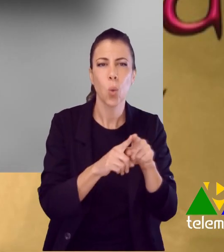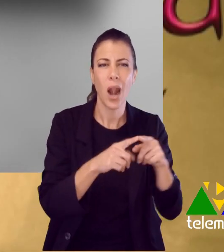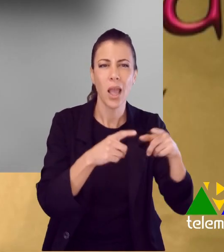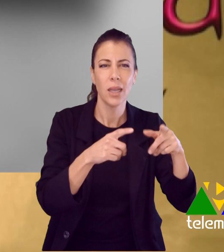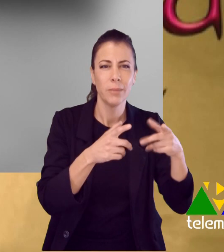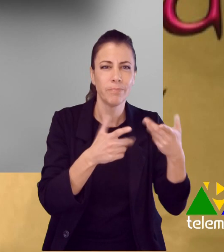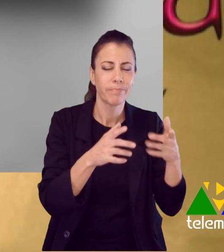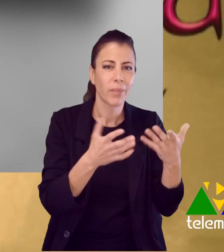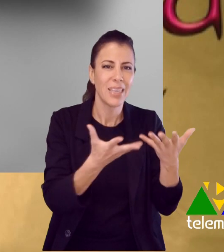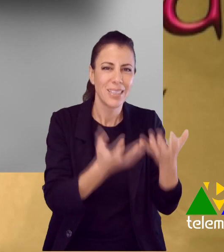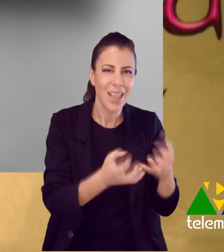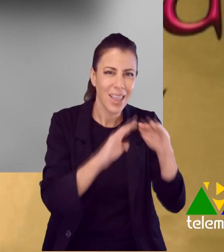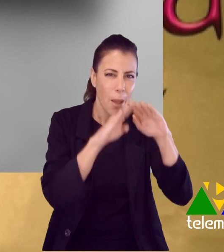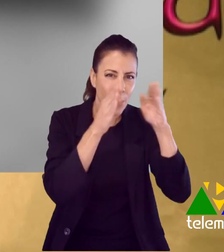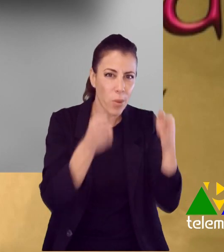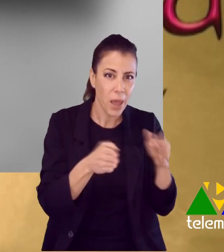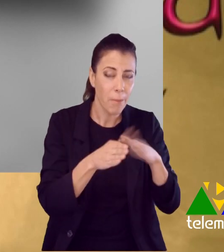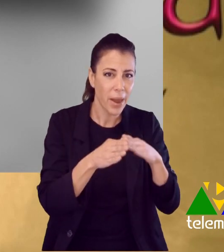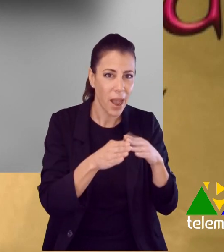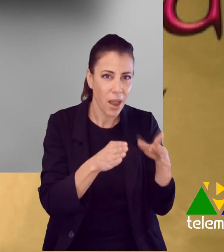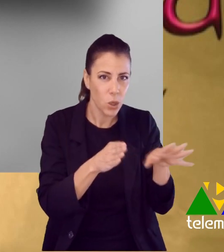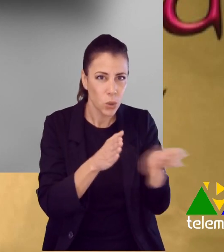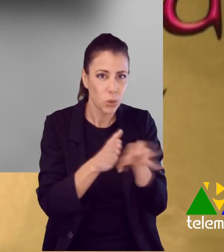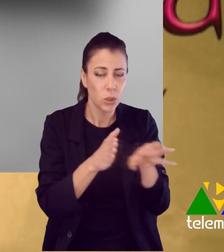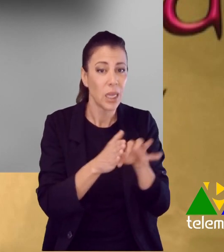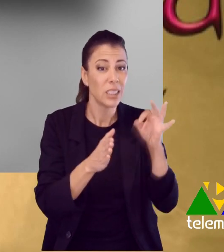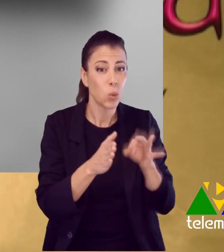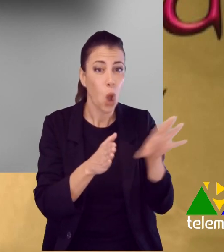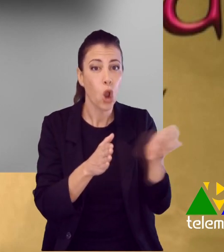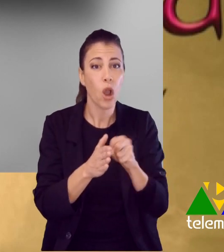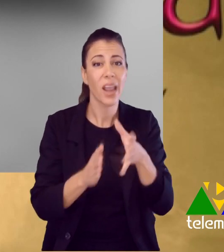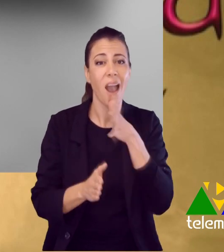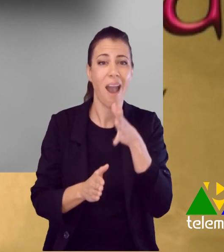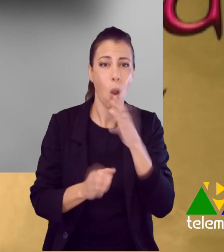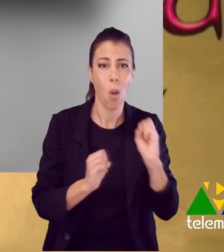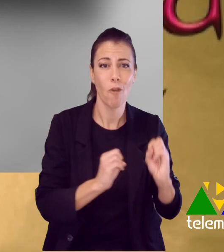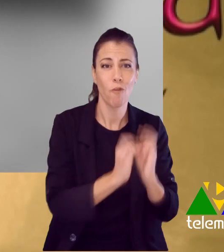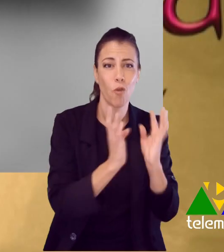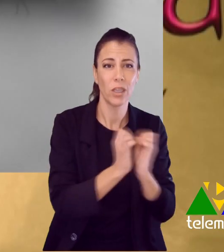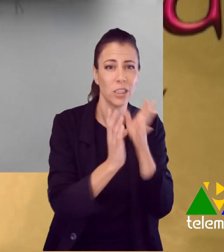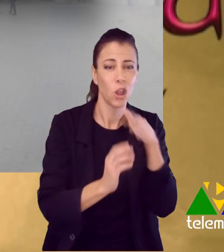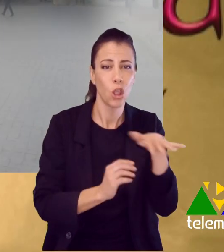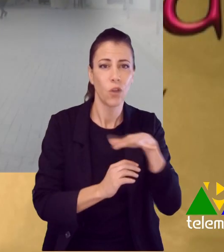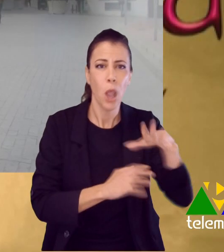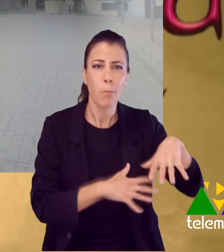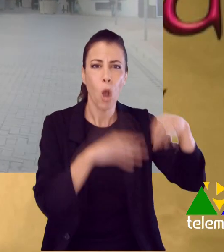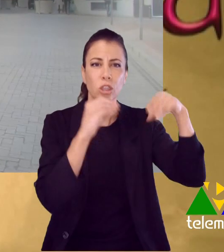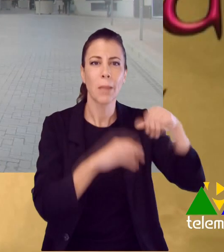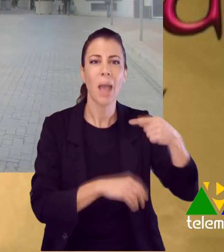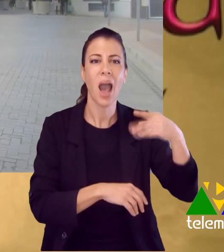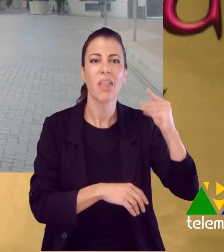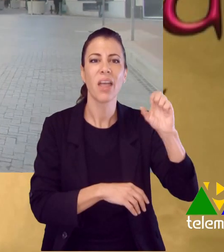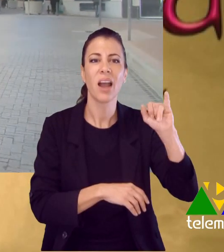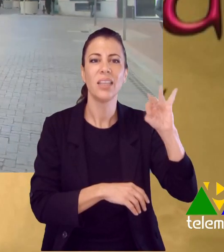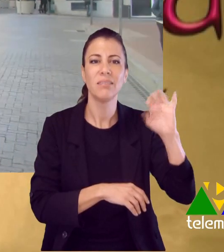embovedada para regar. Seguramente tomaba agua en una fuente que había en los montes del Magdalite, la fuente